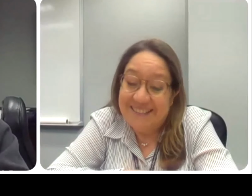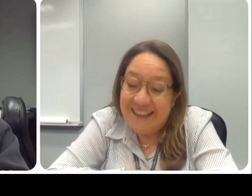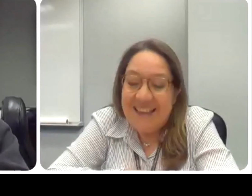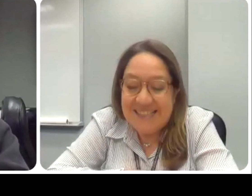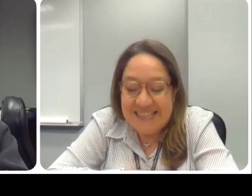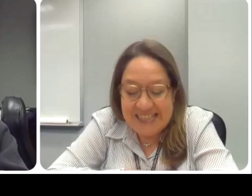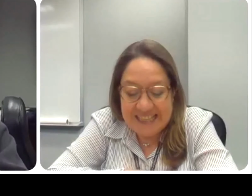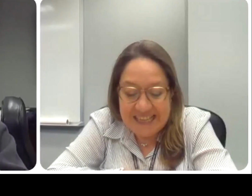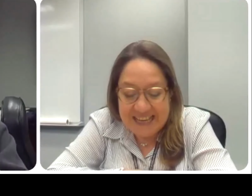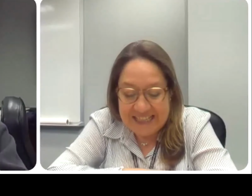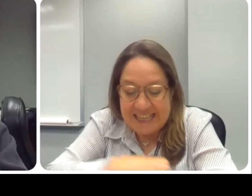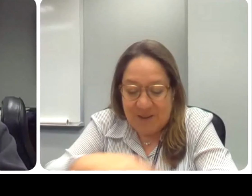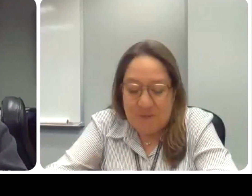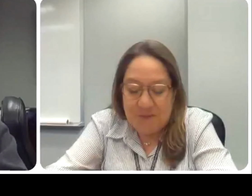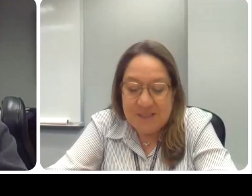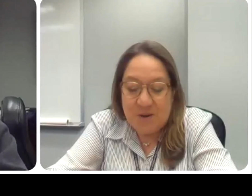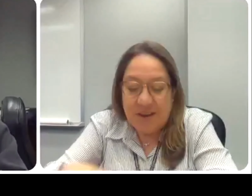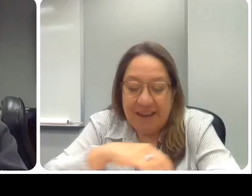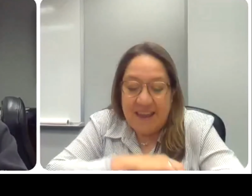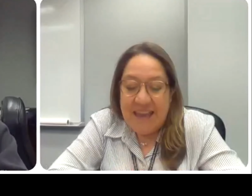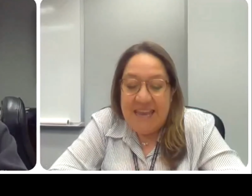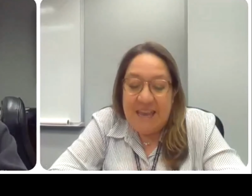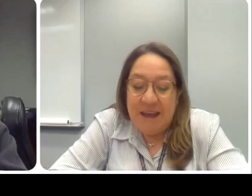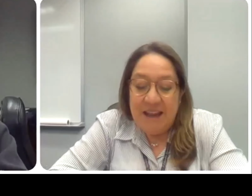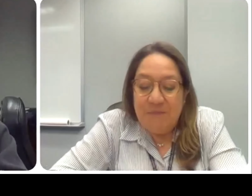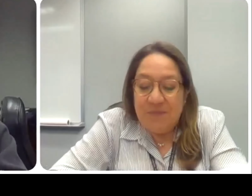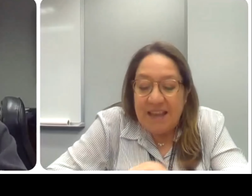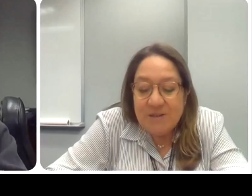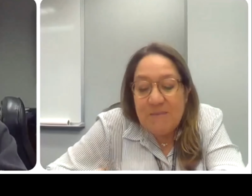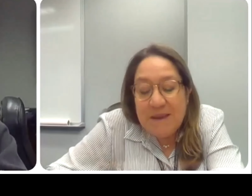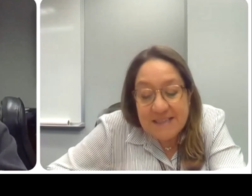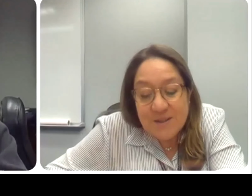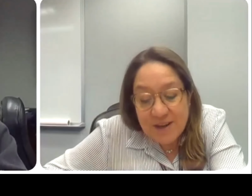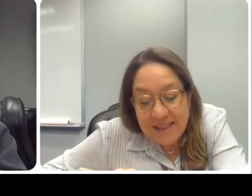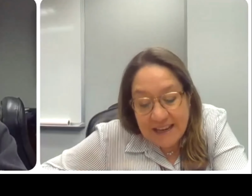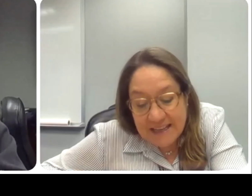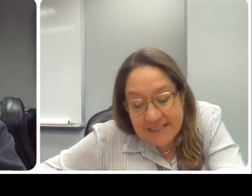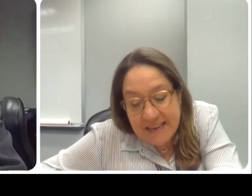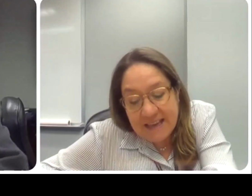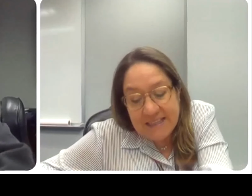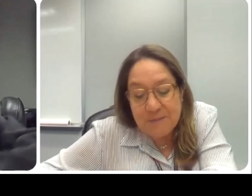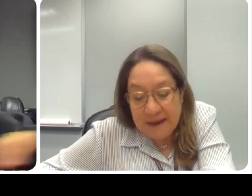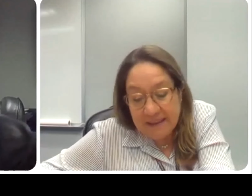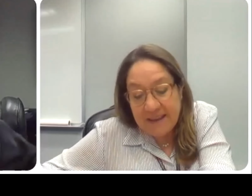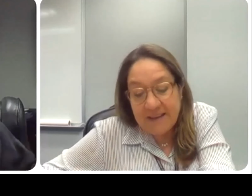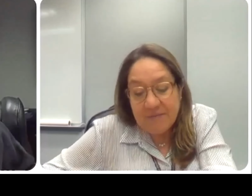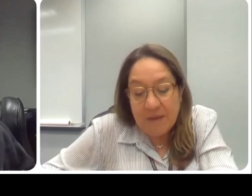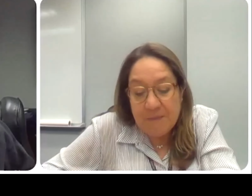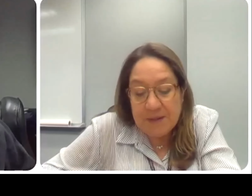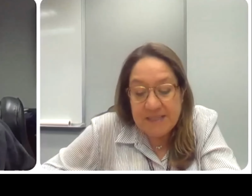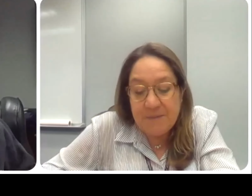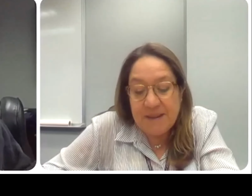Entonces, sí, sigue creciendo la población. Y es el mes nacional de la herencia